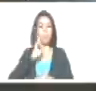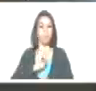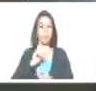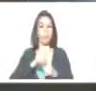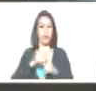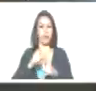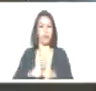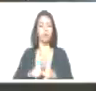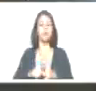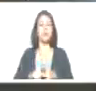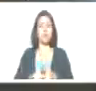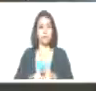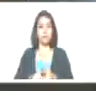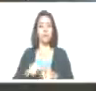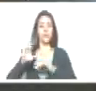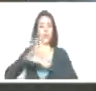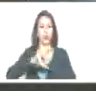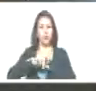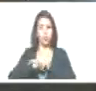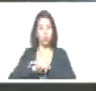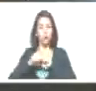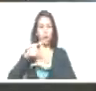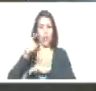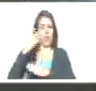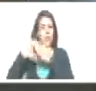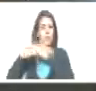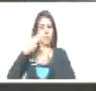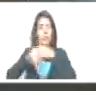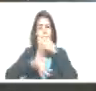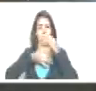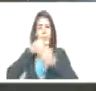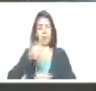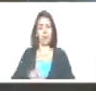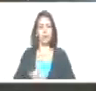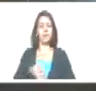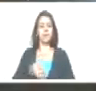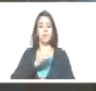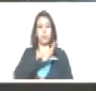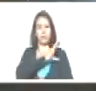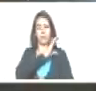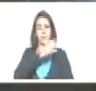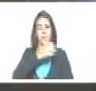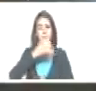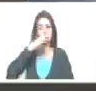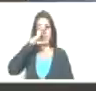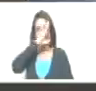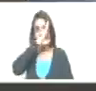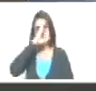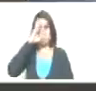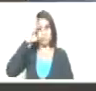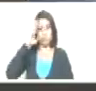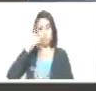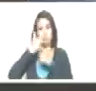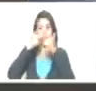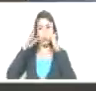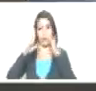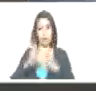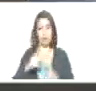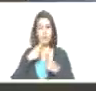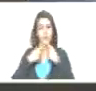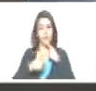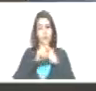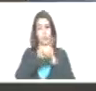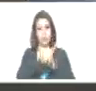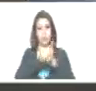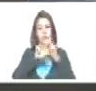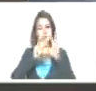flagelo de la corrupción, y ya lo mencionaba nuestro admirado capitán Diosdado Cabello, haciendo referencia al libertador en